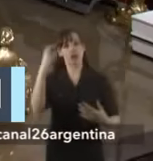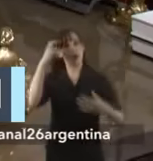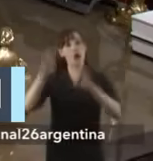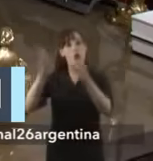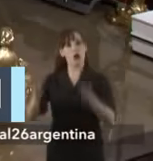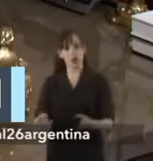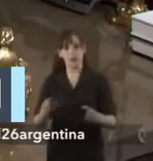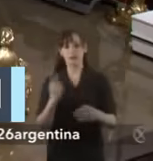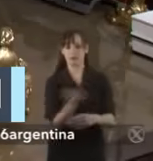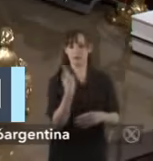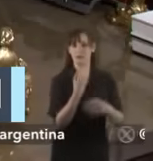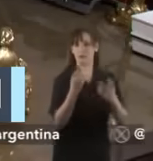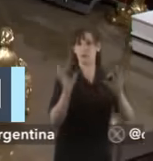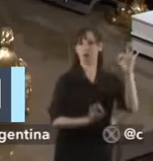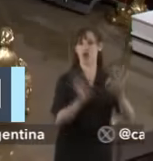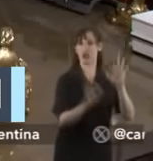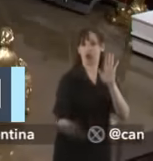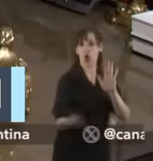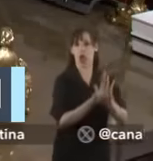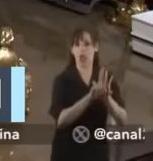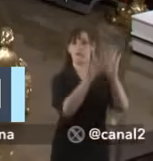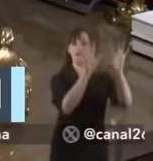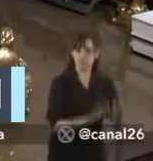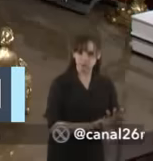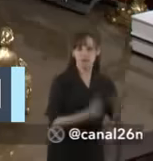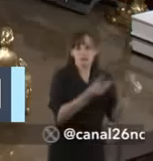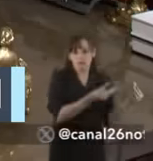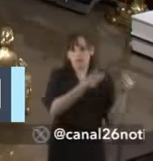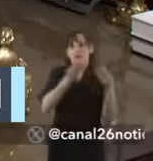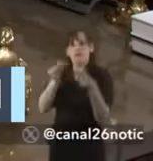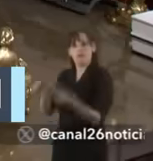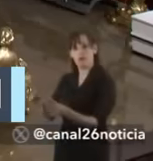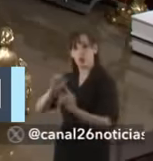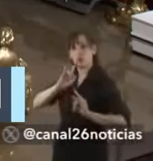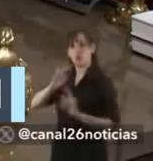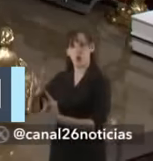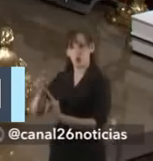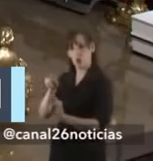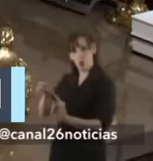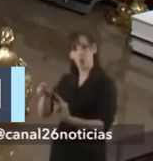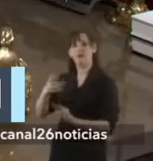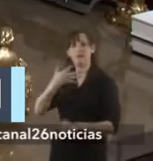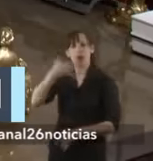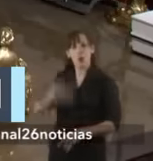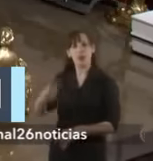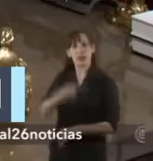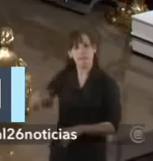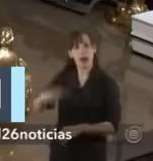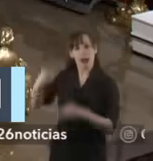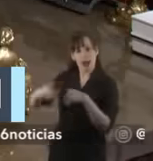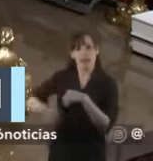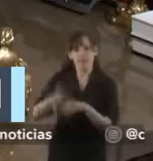proyecto de ley que bien puede determinar el destino de nuestra patria con la convicción de que se aprobarán en las próximas semanas